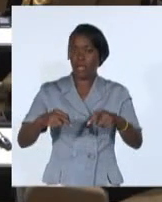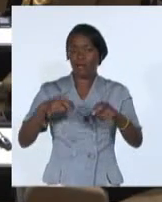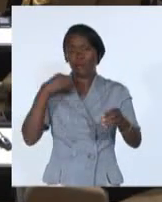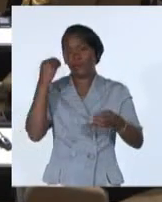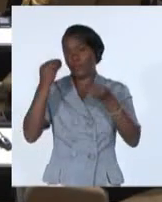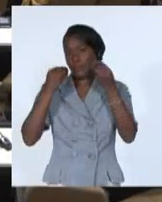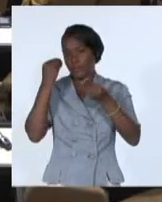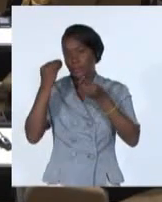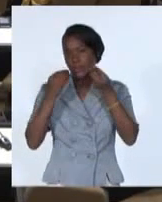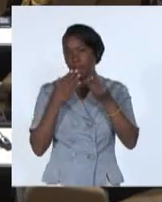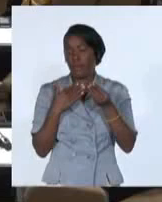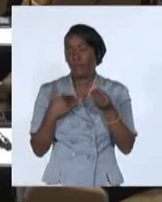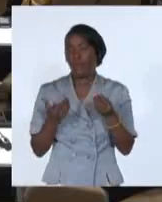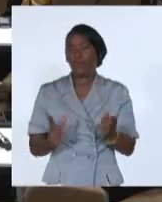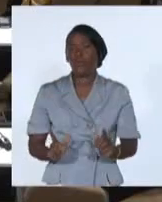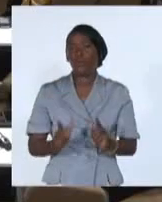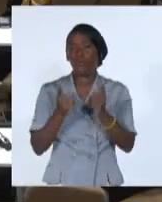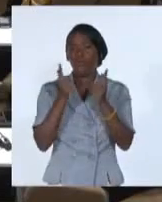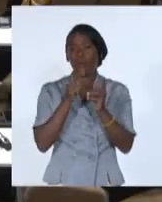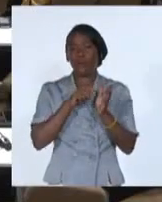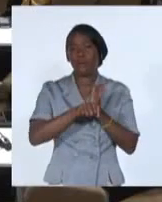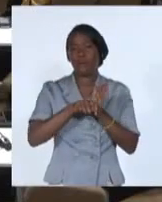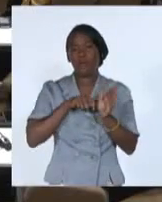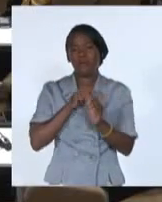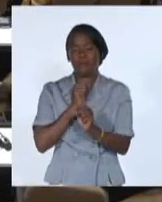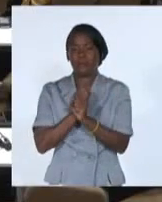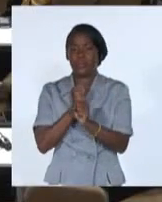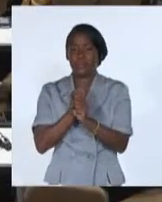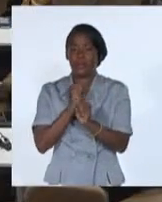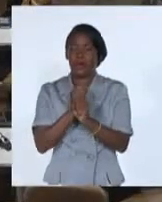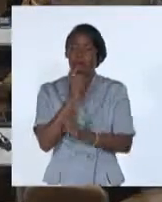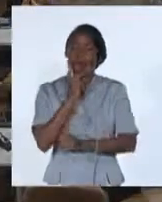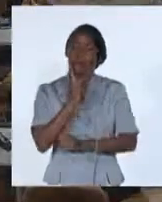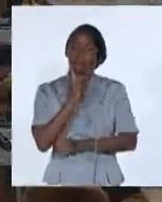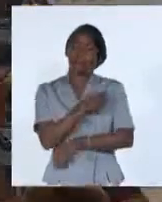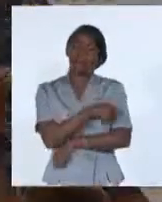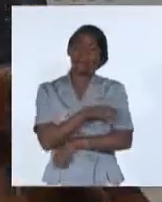sistema internacional y las instituciones internacionales